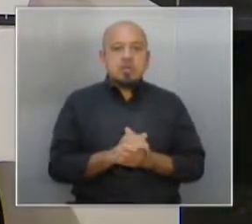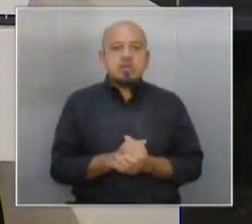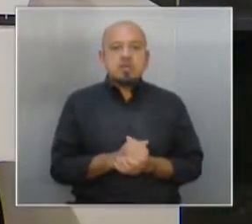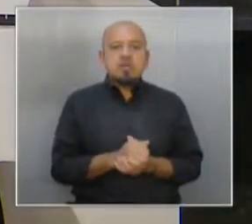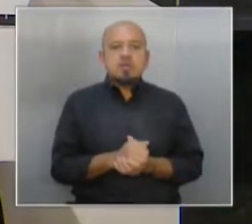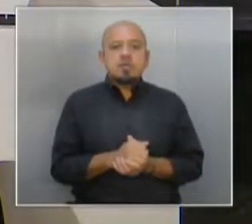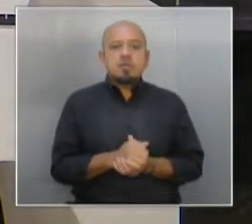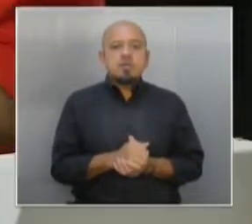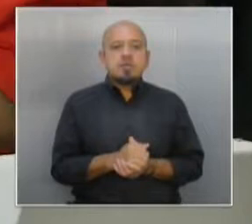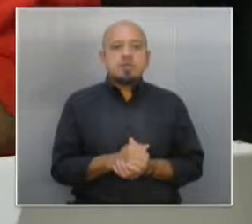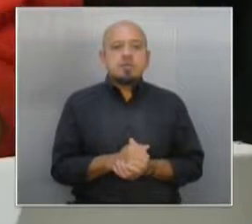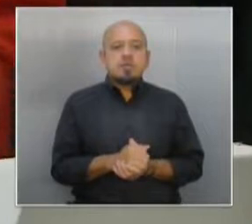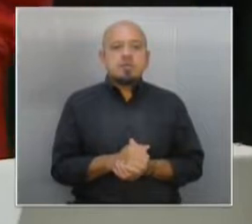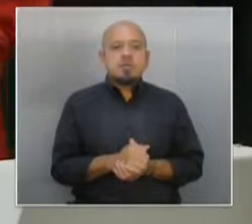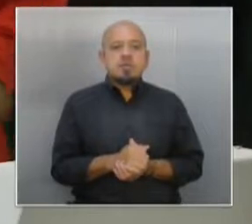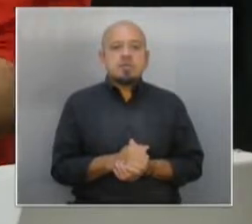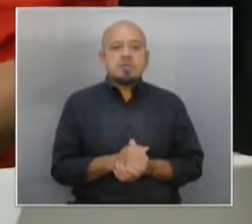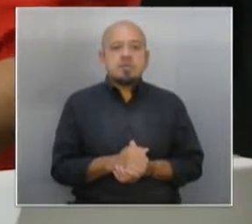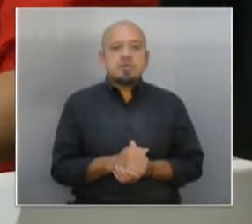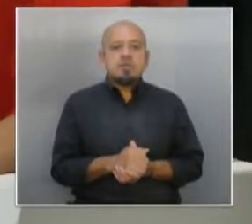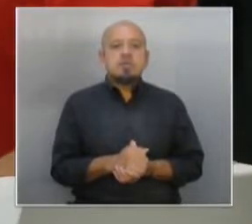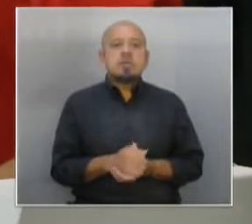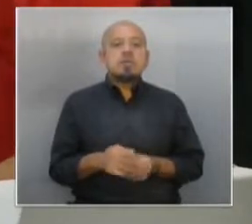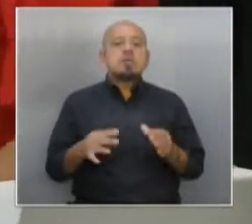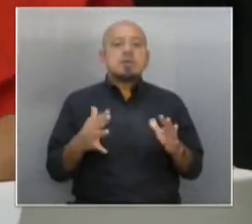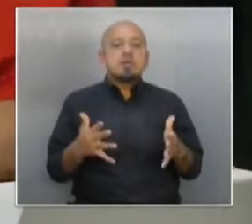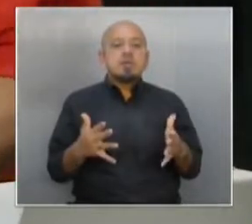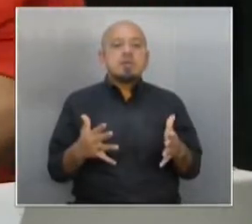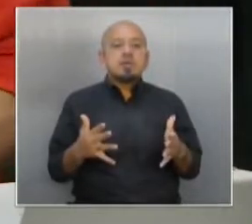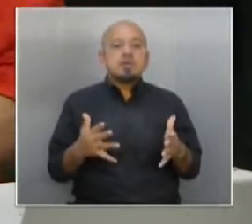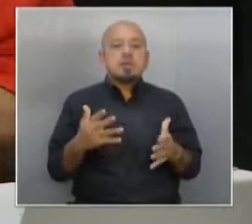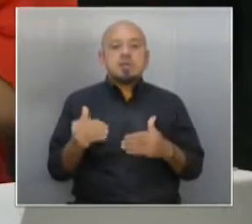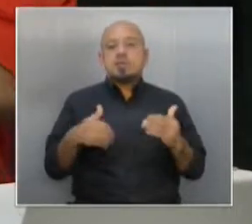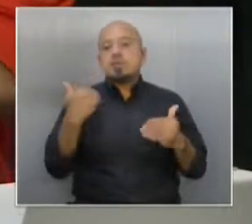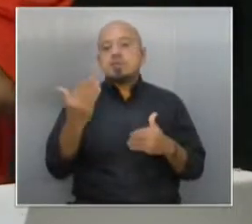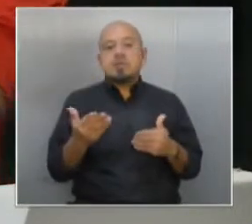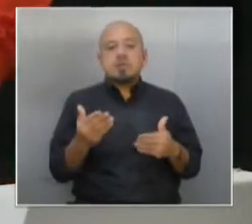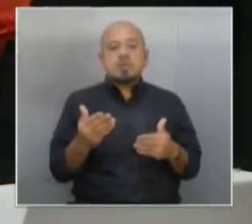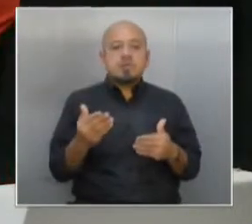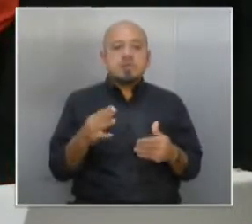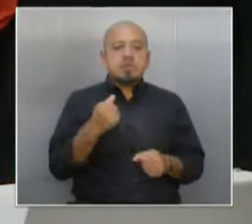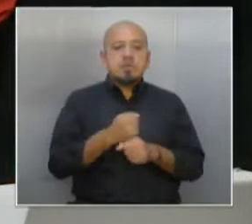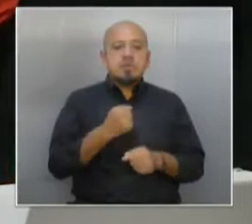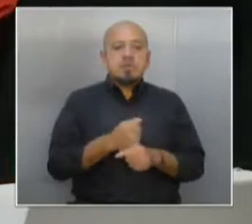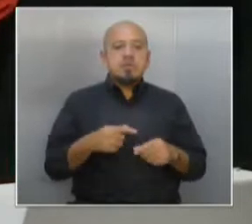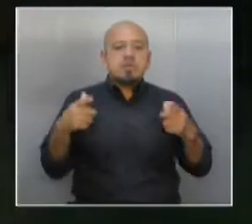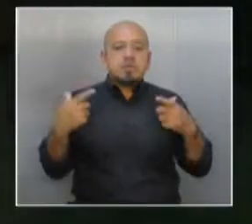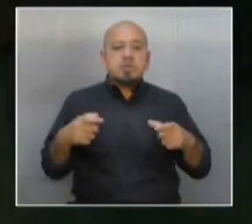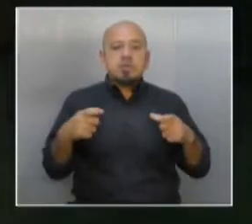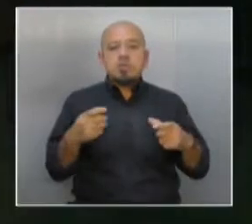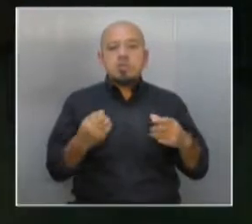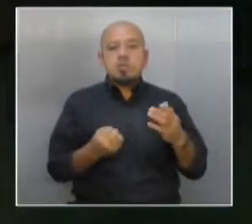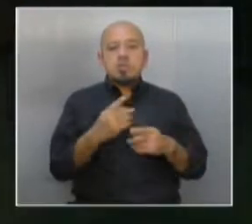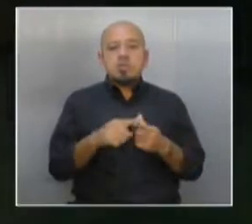Perfecto. ¿Qué se viene? Me encanta esa pregunta, ¿viste? La clásica. ¿Qué se viene? Tipo, trabajando en un disco nuevo. ¿Sí?